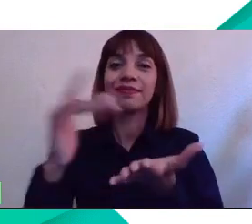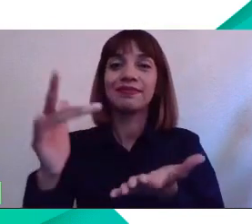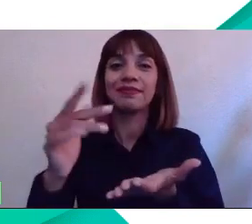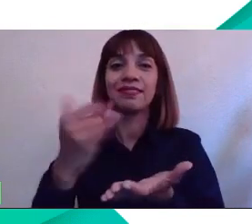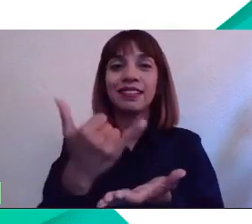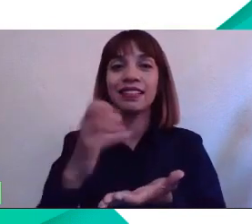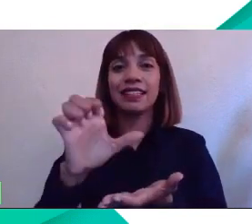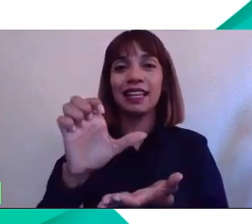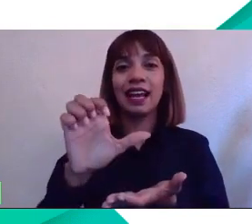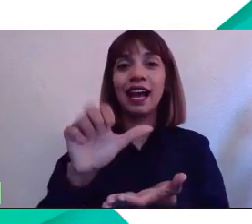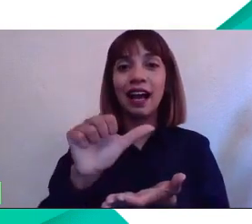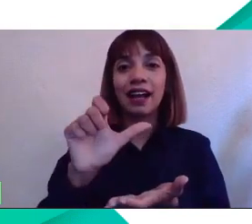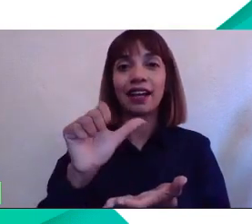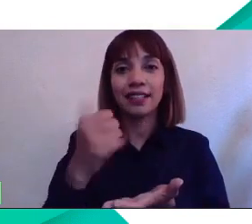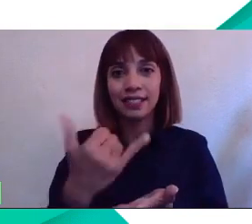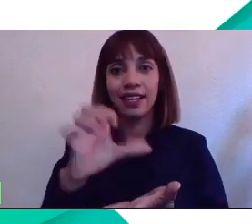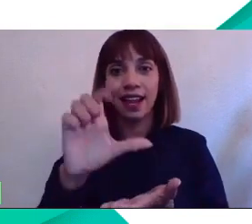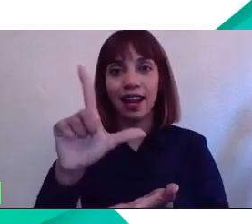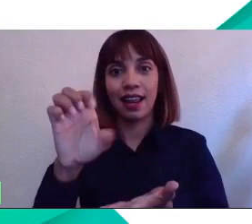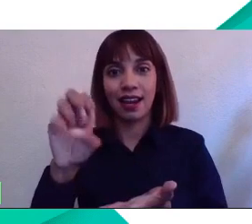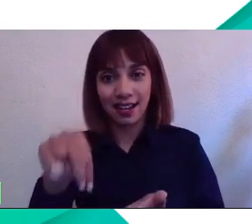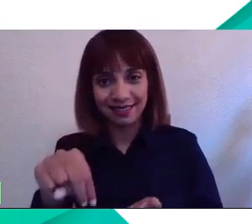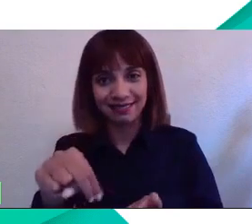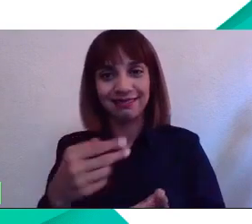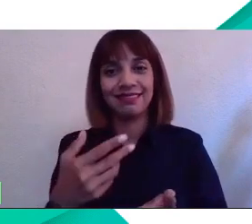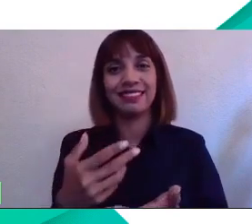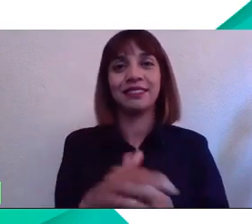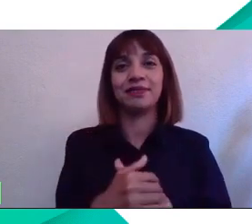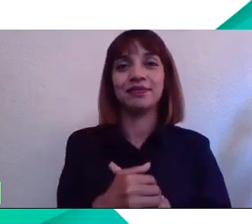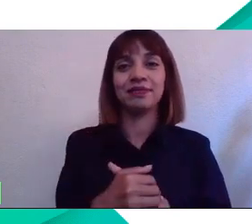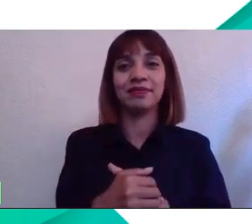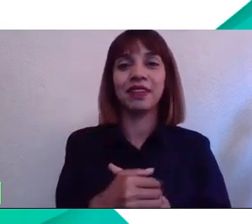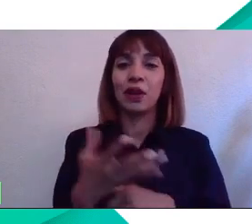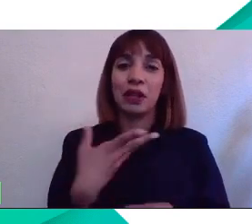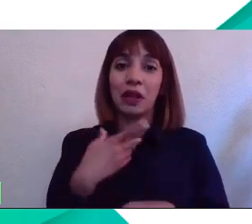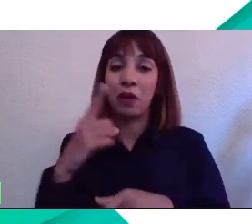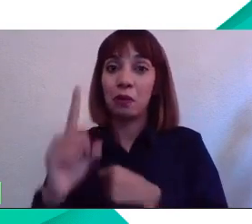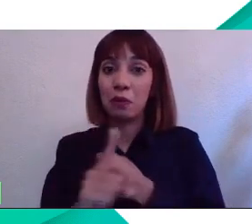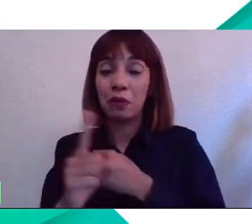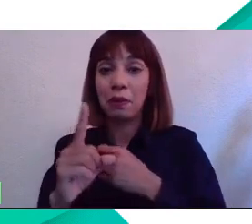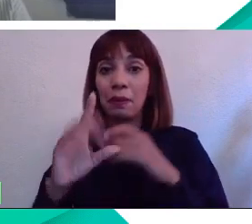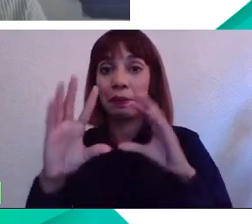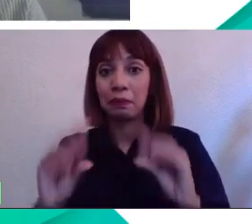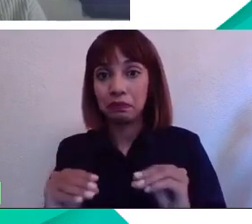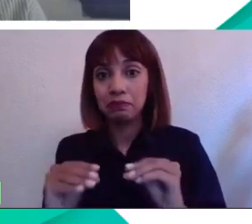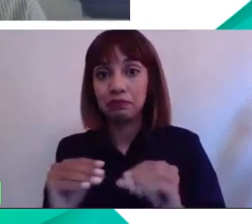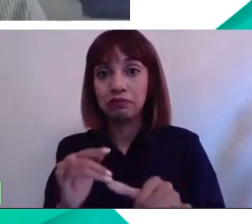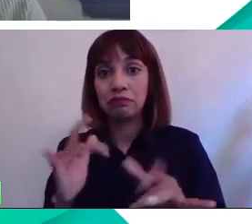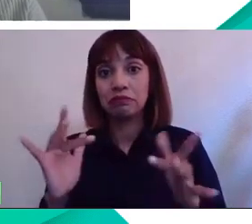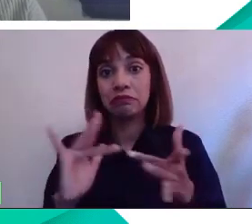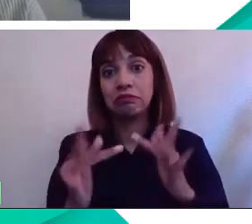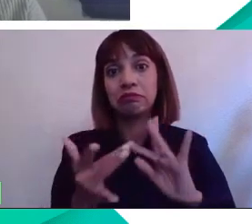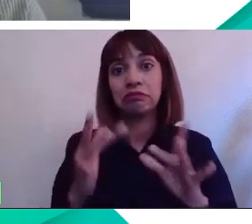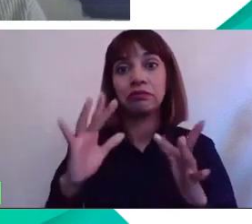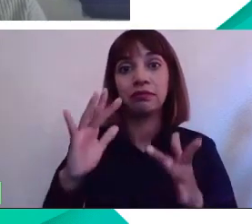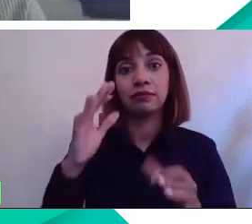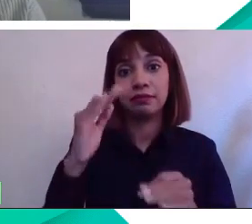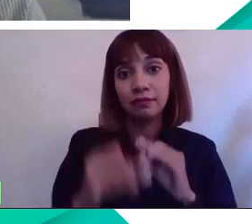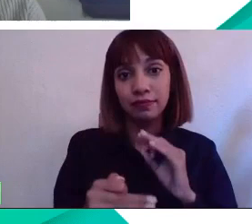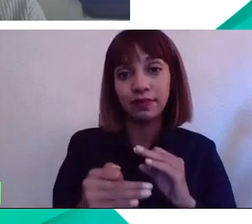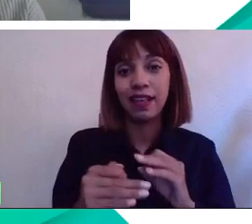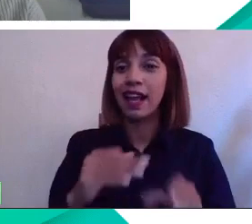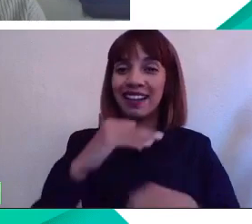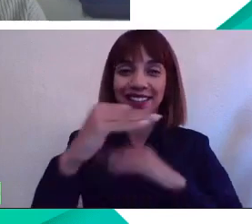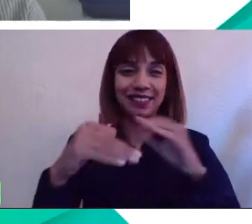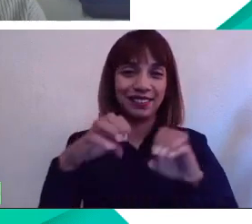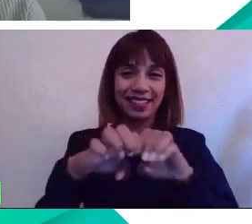Yelén, gracias a Elena, que parece que tuvo un problema y se desconectó. Gracias a FITSE y a todo el equipo atrás que están